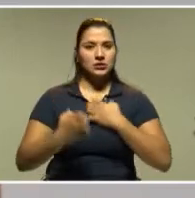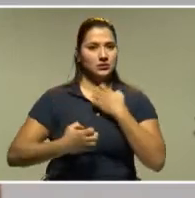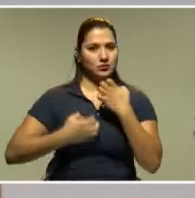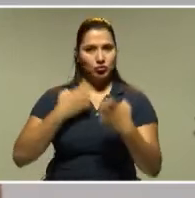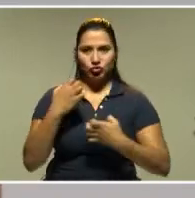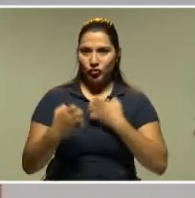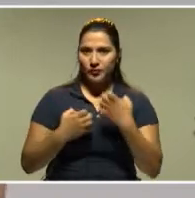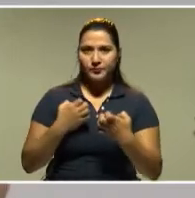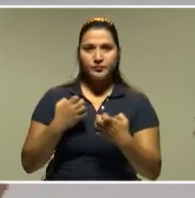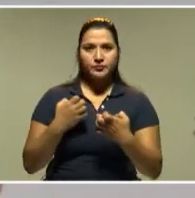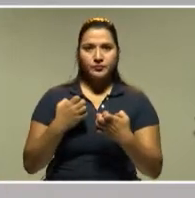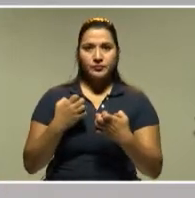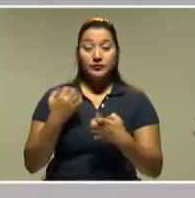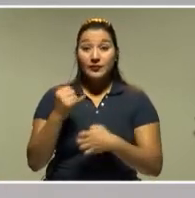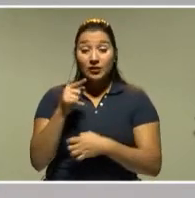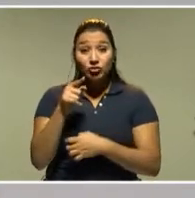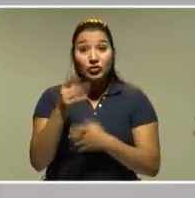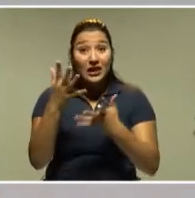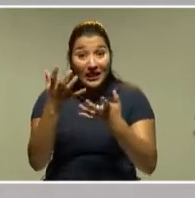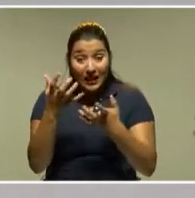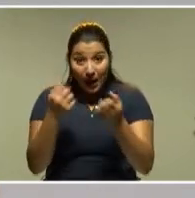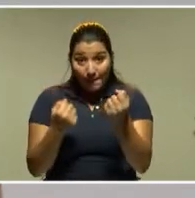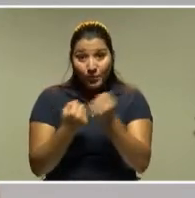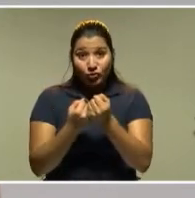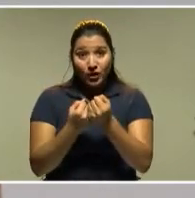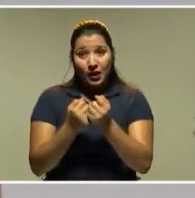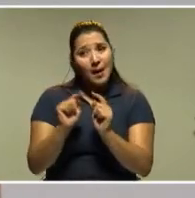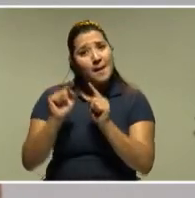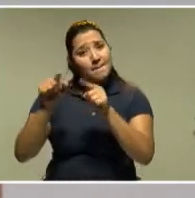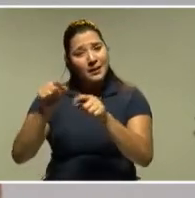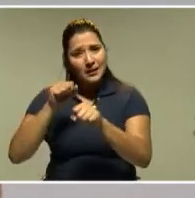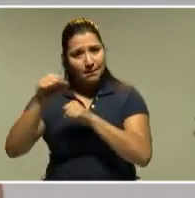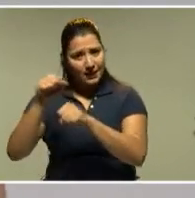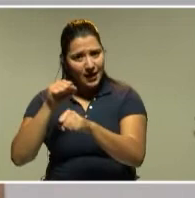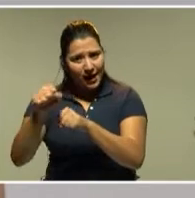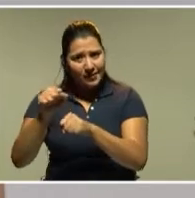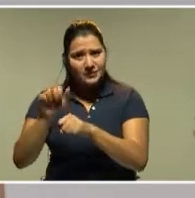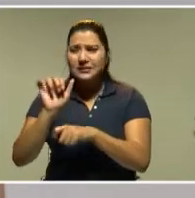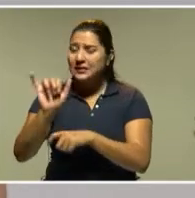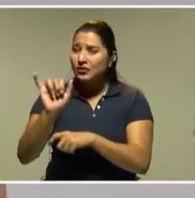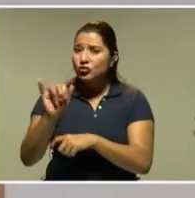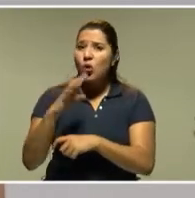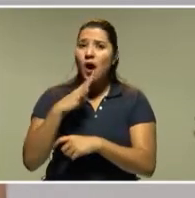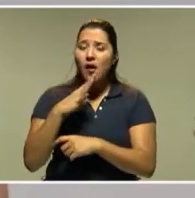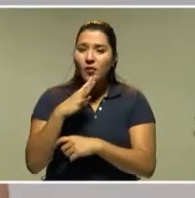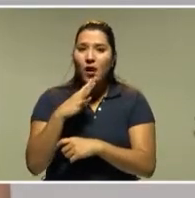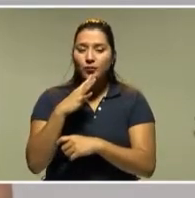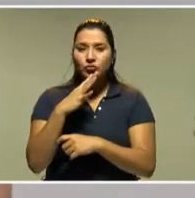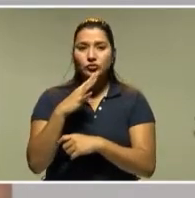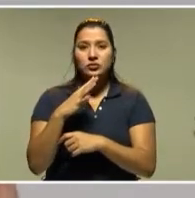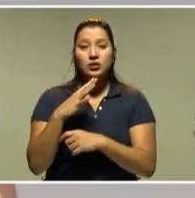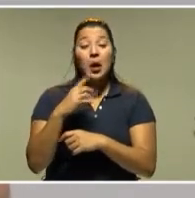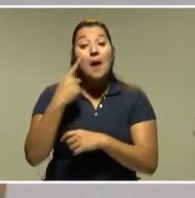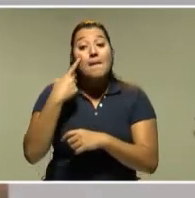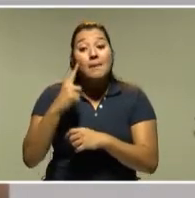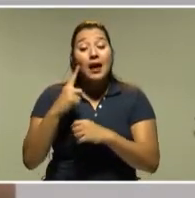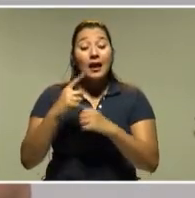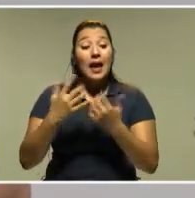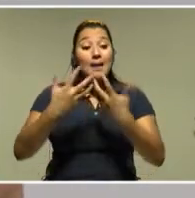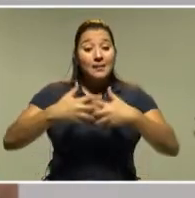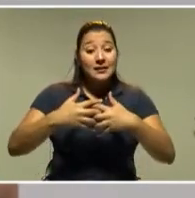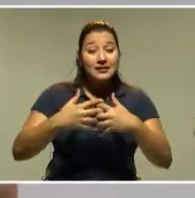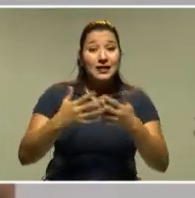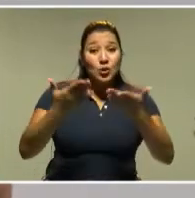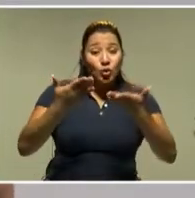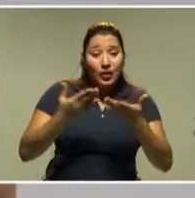que, si ustedes me quieren apoyar, es ir a la pelea. Eso es como estamos hablando de los patrocinadores, para que los patrocinadores se